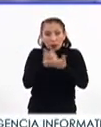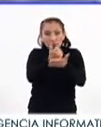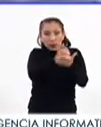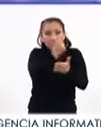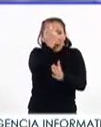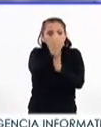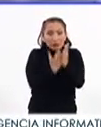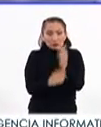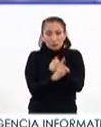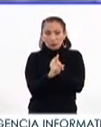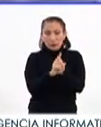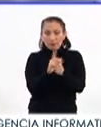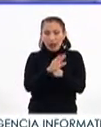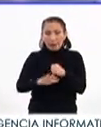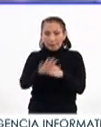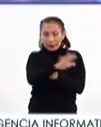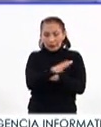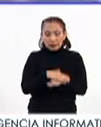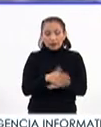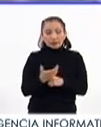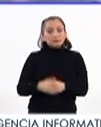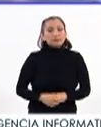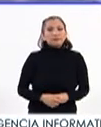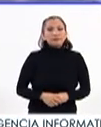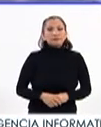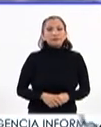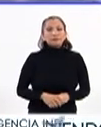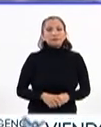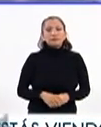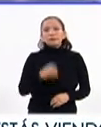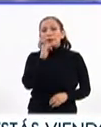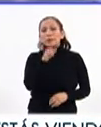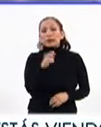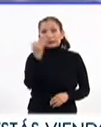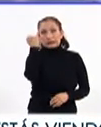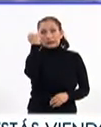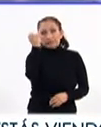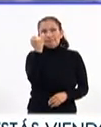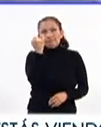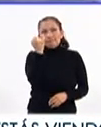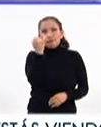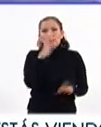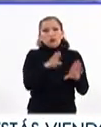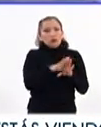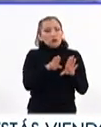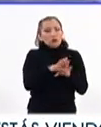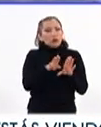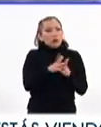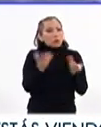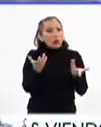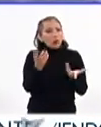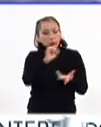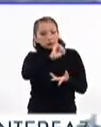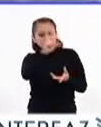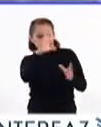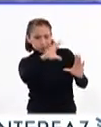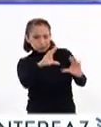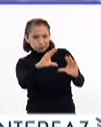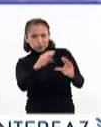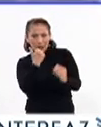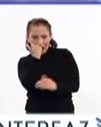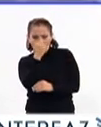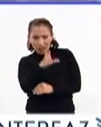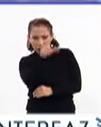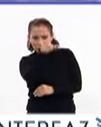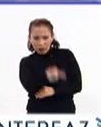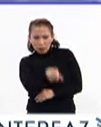y actuar al respecto en nuestro día a día. Bueno, pues también surge la idea de cómo profesionalizar a los